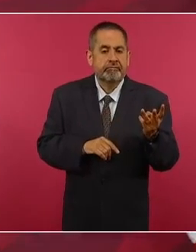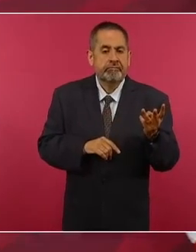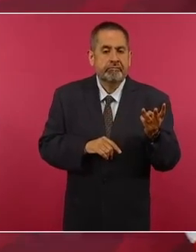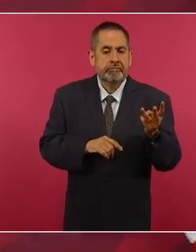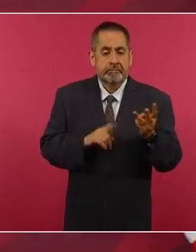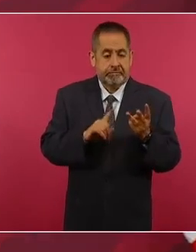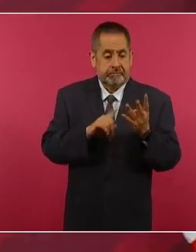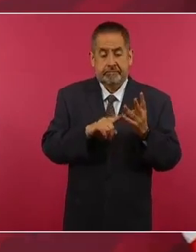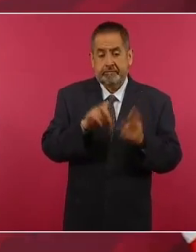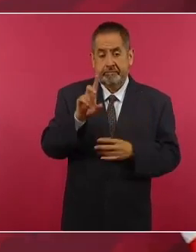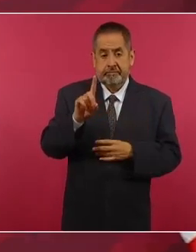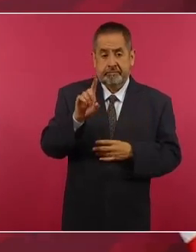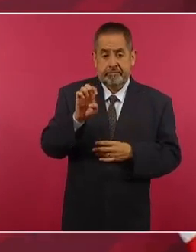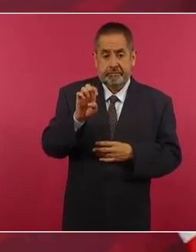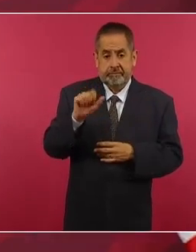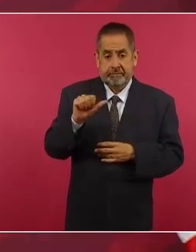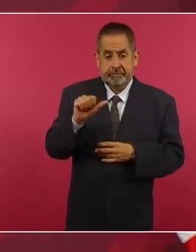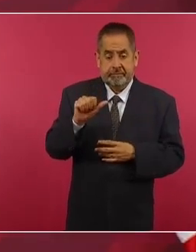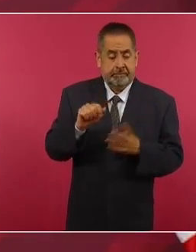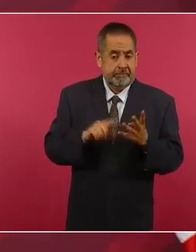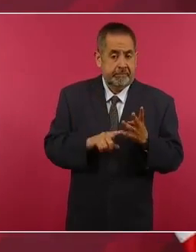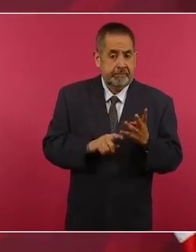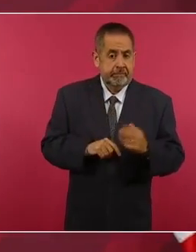la DEA?